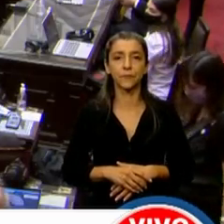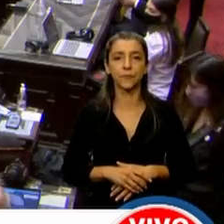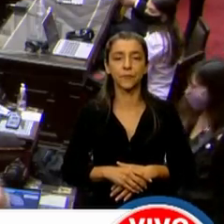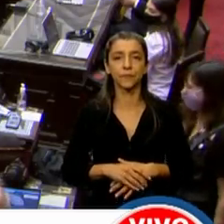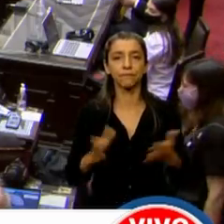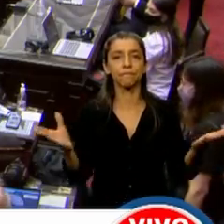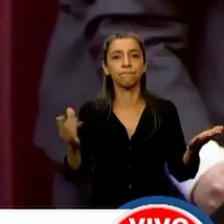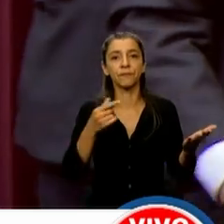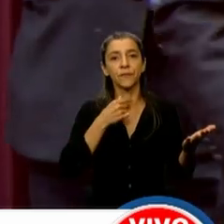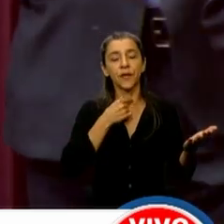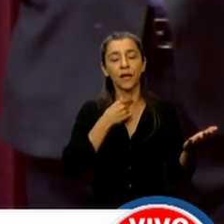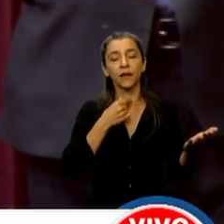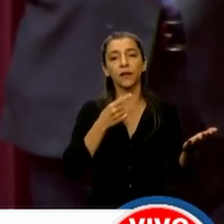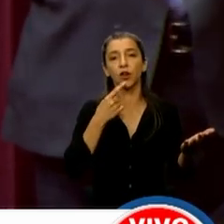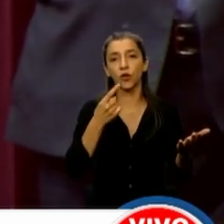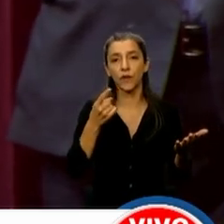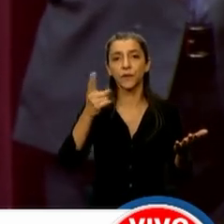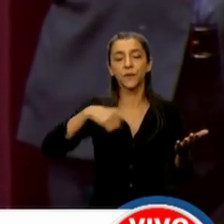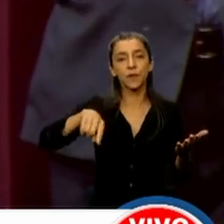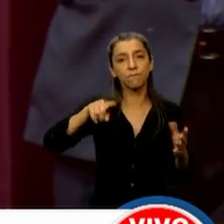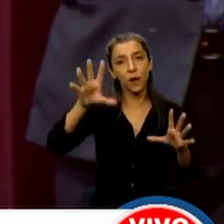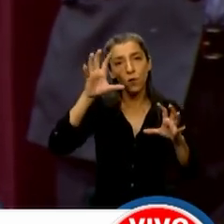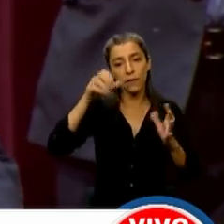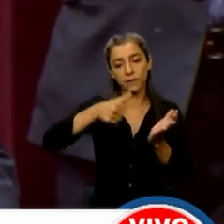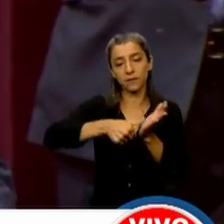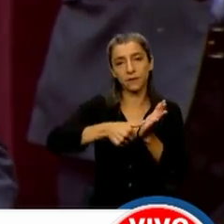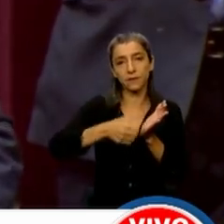les quiero recordar que se identifiquen por favor